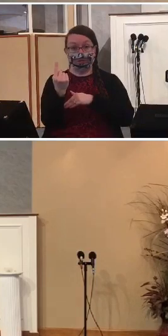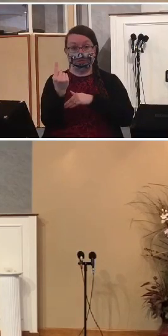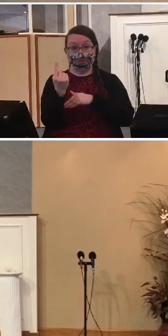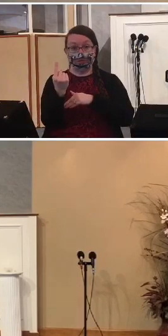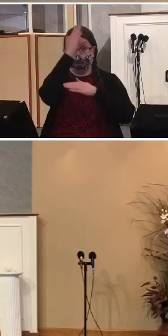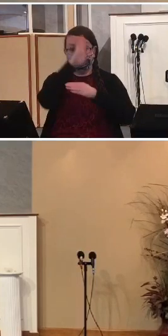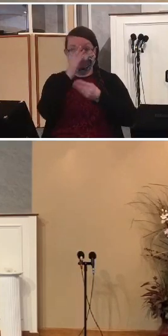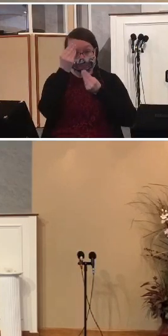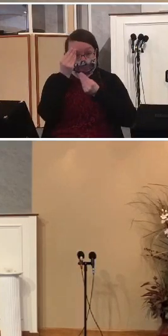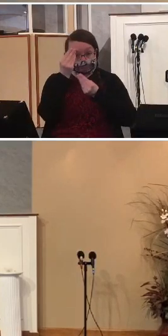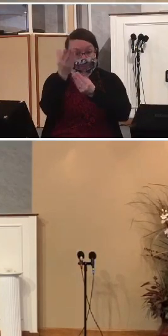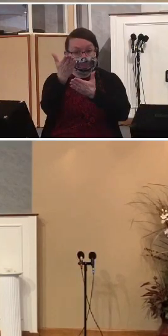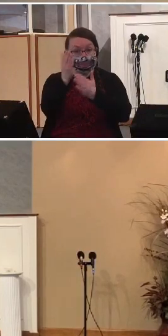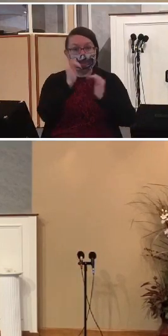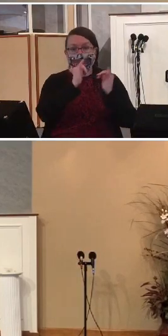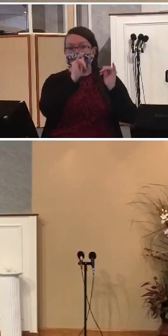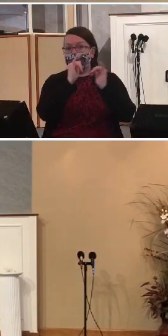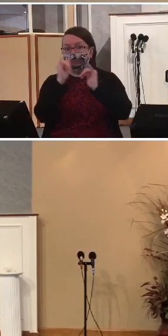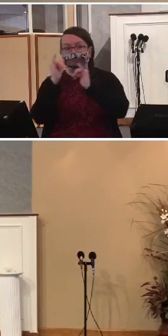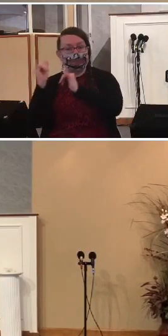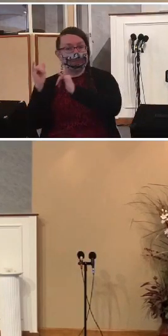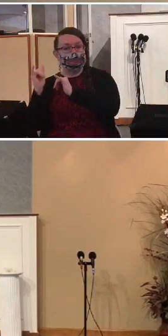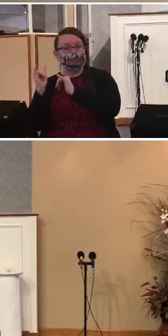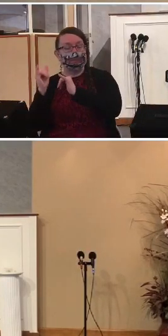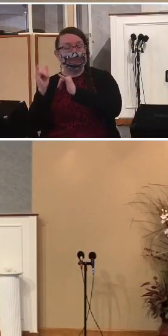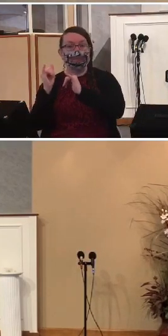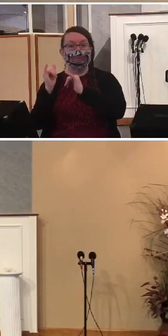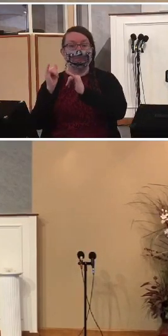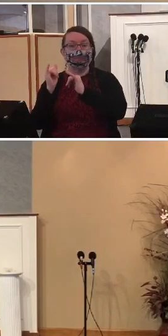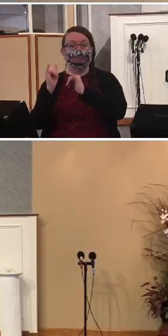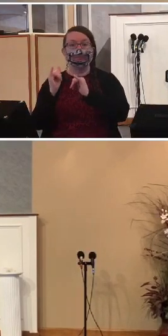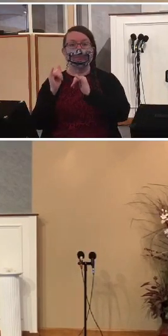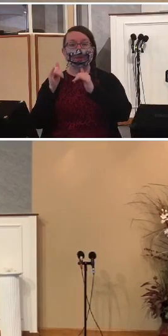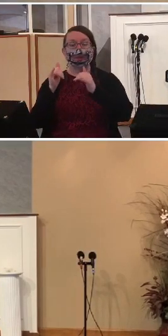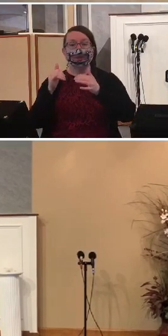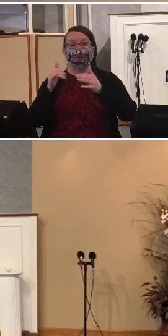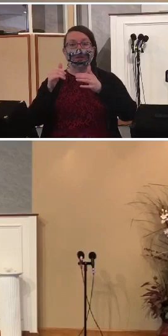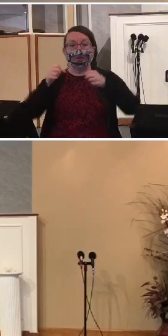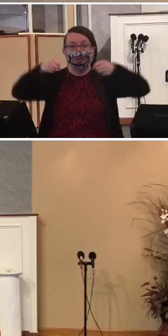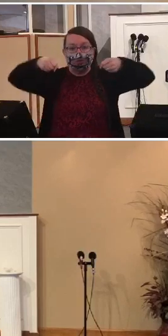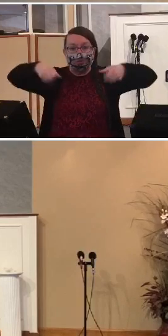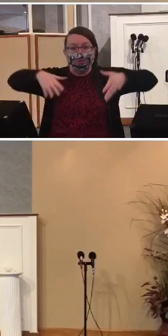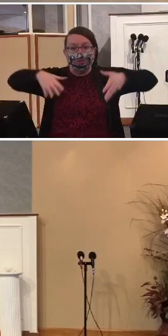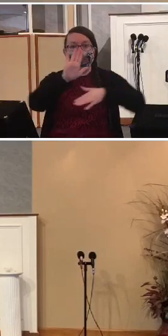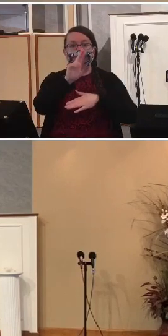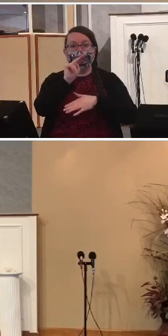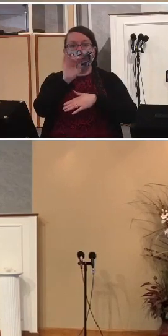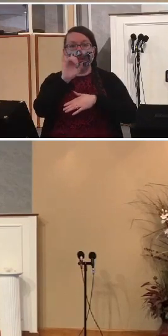está diciendo las mismas cosas. Pon tu red